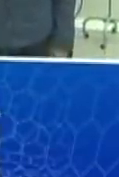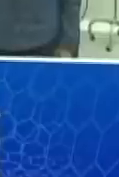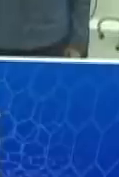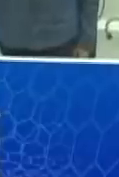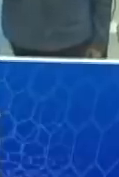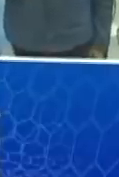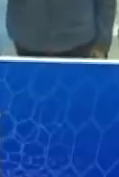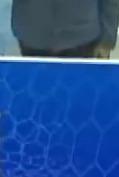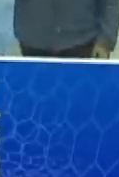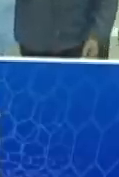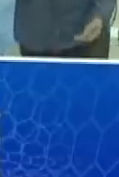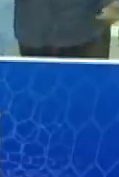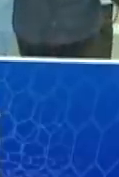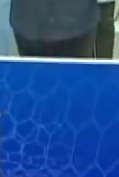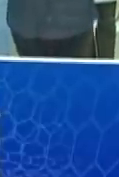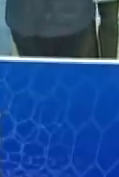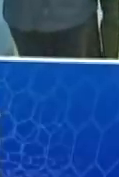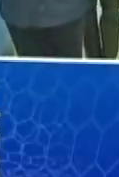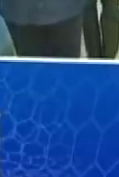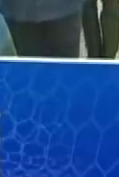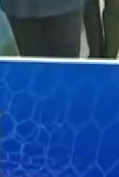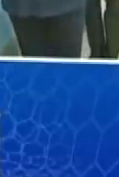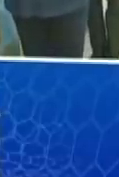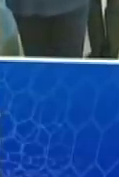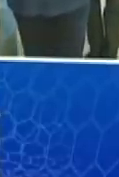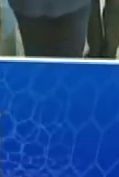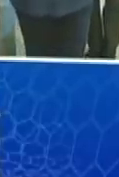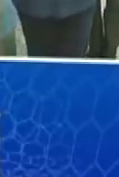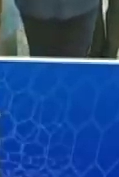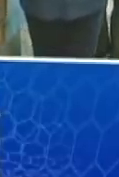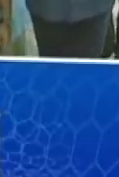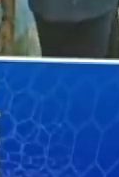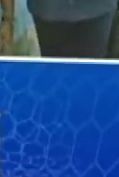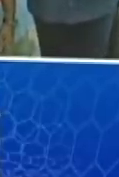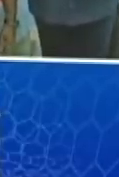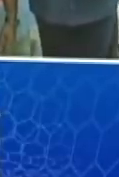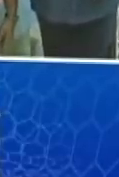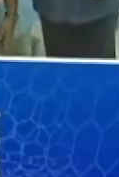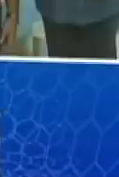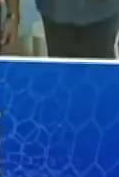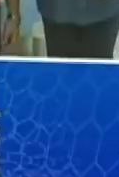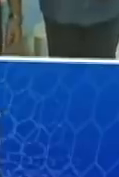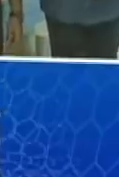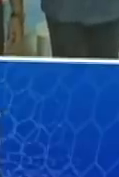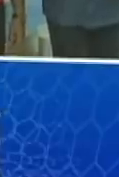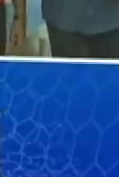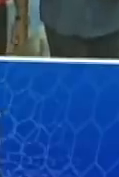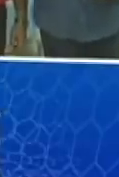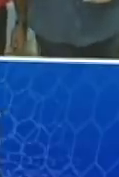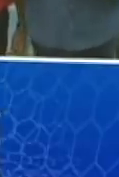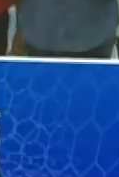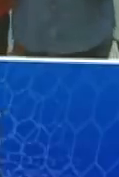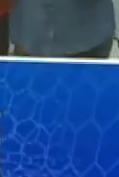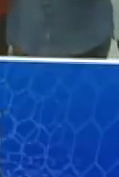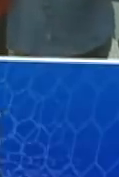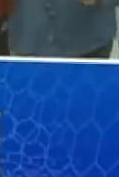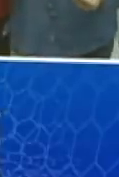esfuerzo, su dedicación, y por eso hoy, Día de los Médicos, Día de la Médica,